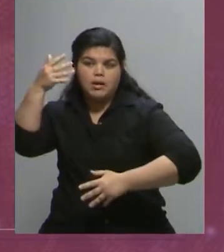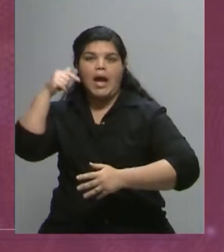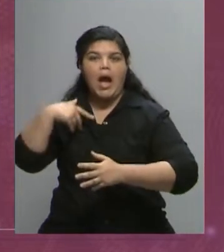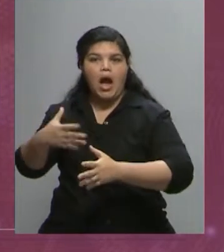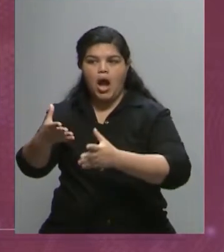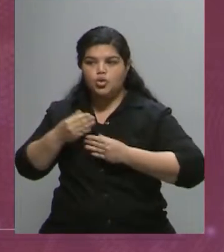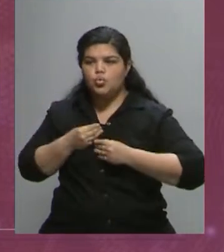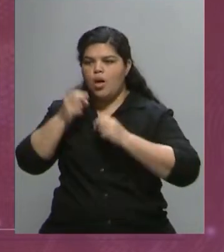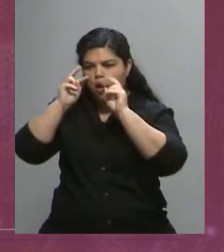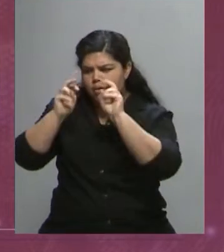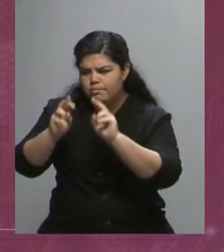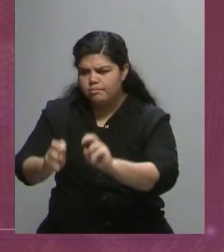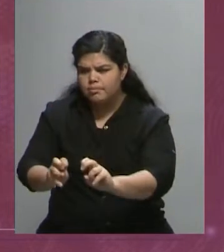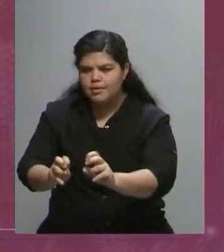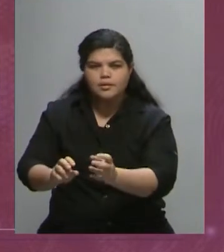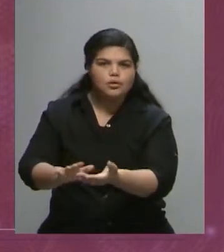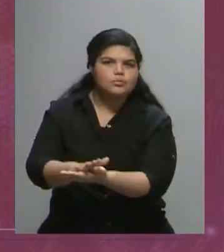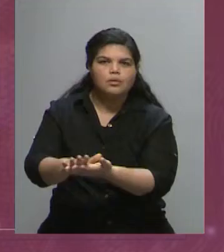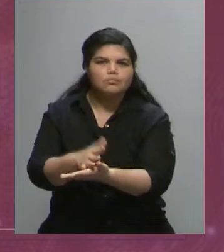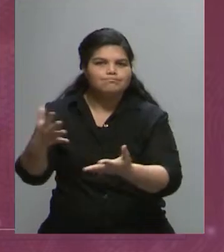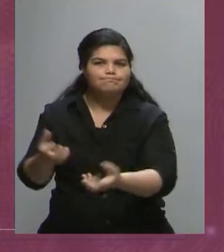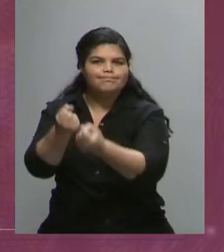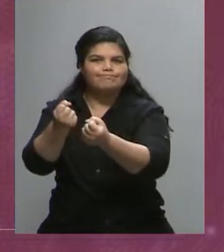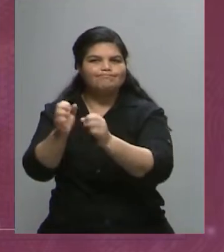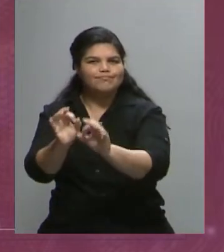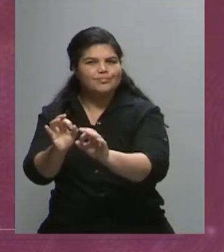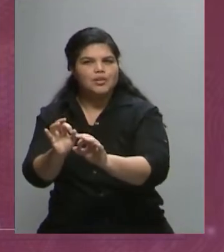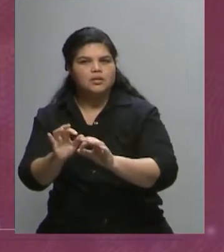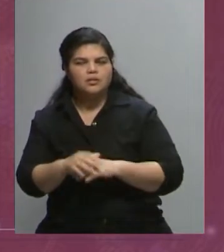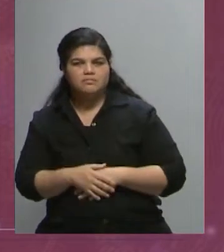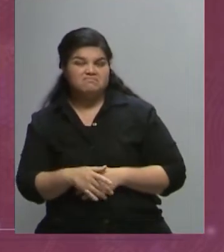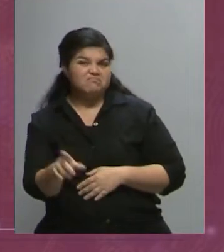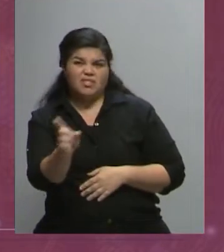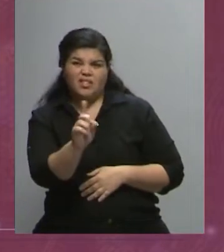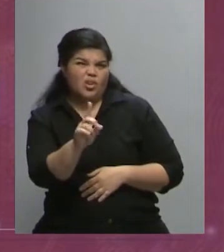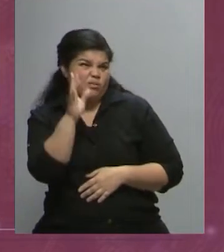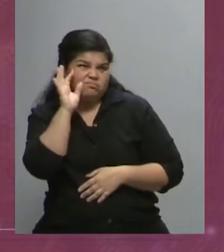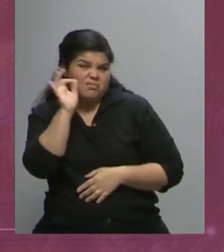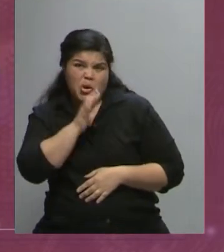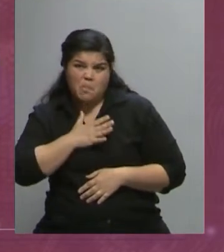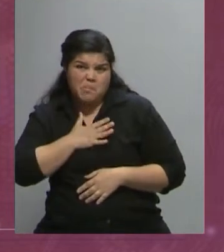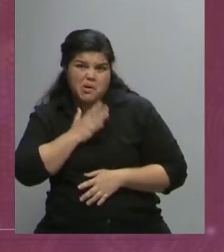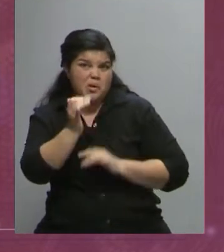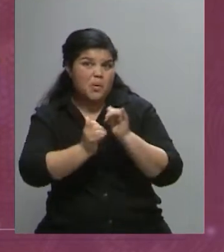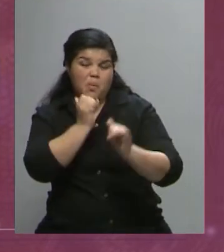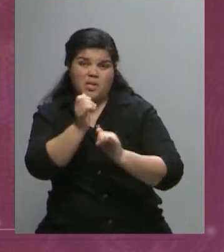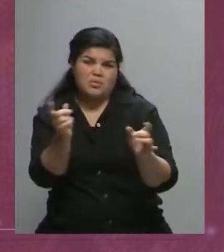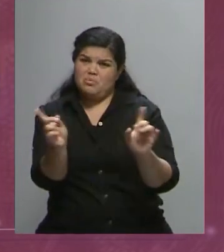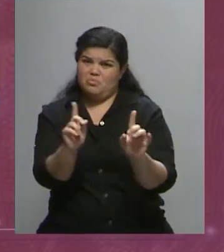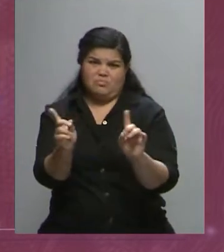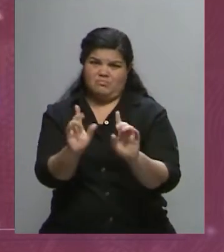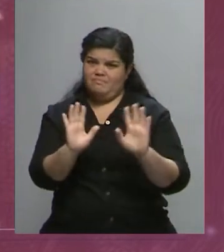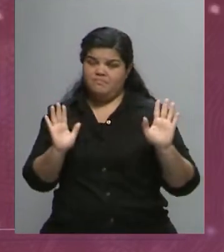problemas. ¿Qué opinas de eso? Bueno, opino que no, pero me gustaría argumentar por qué, ¿no? A ver,